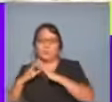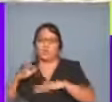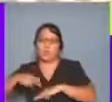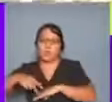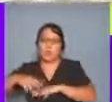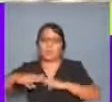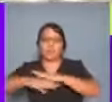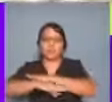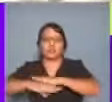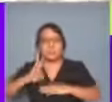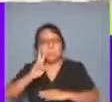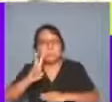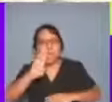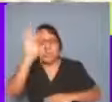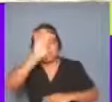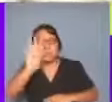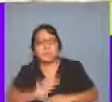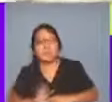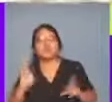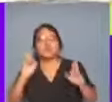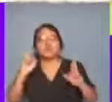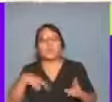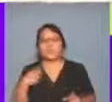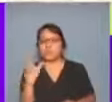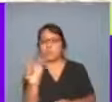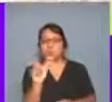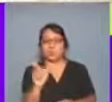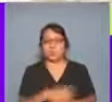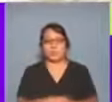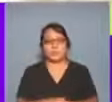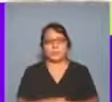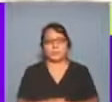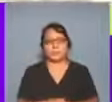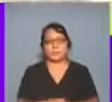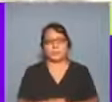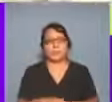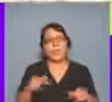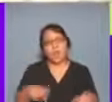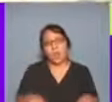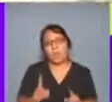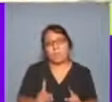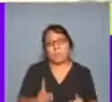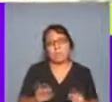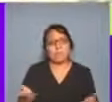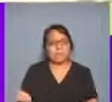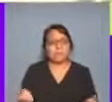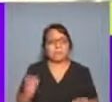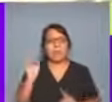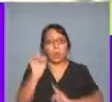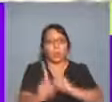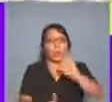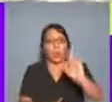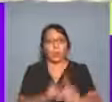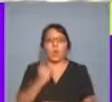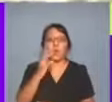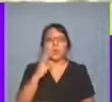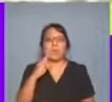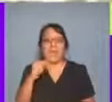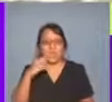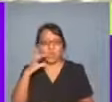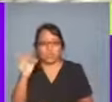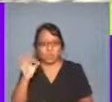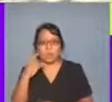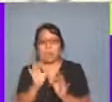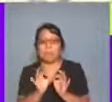la ruta justo vi que traje sube vine y Bueno digo haré lo mismo pero vi ahora que est andando uran y bueno esperaremos porque me